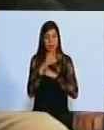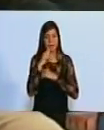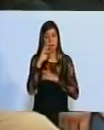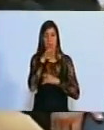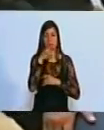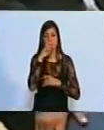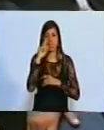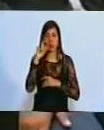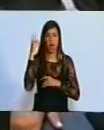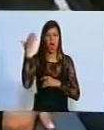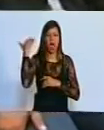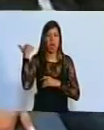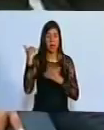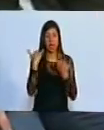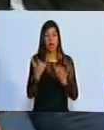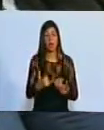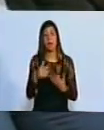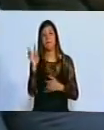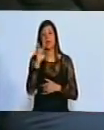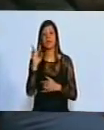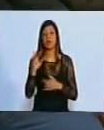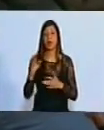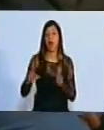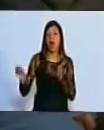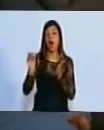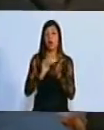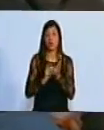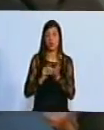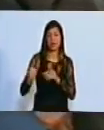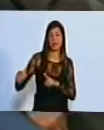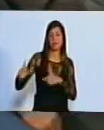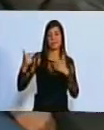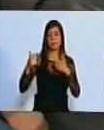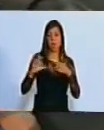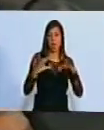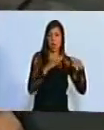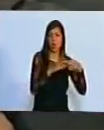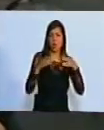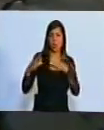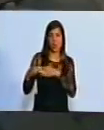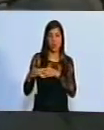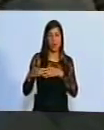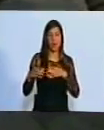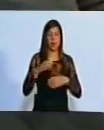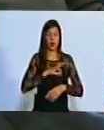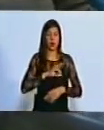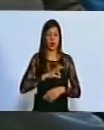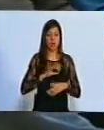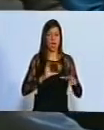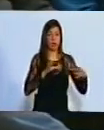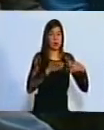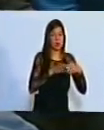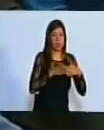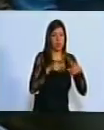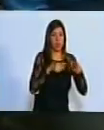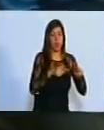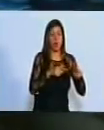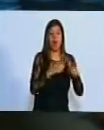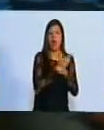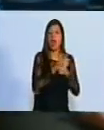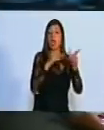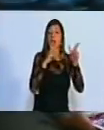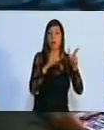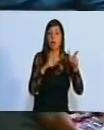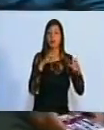200 años, ahora nuestra patria se enfrenta a dos modelos de sociedad antagónicos, uno de liberación que encarna